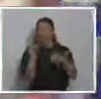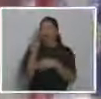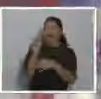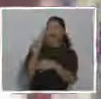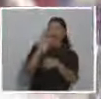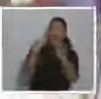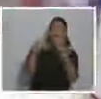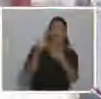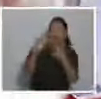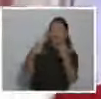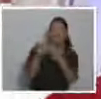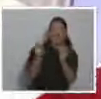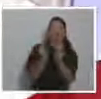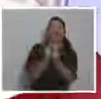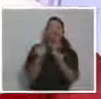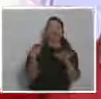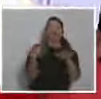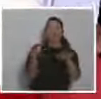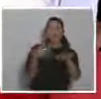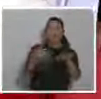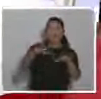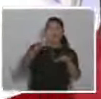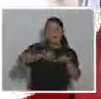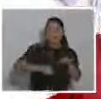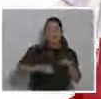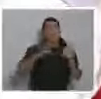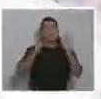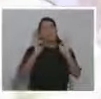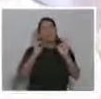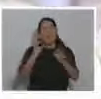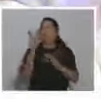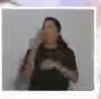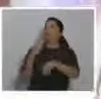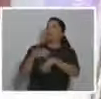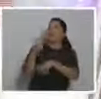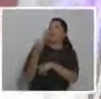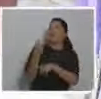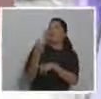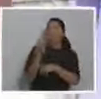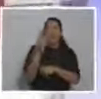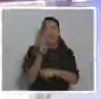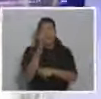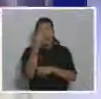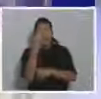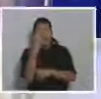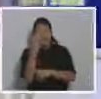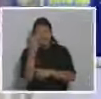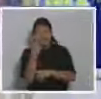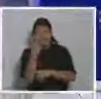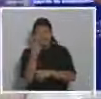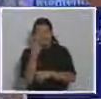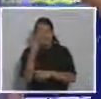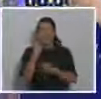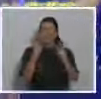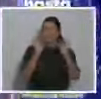están todos. Vamos con el pie. Muy bien. Arriba. Arriba, véalo ahí. Bien,